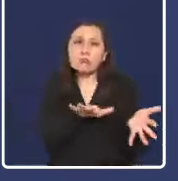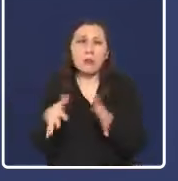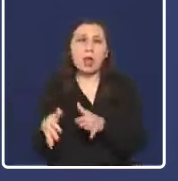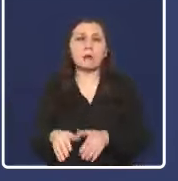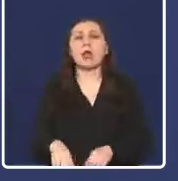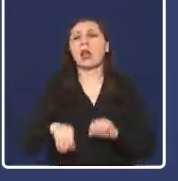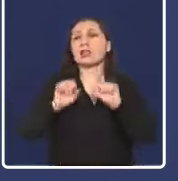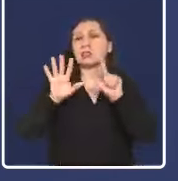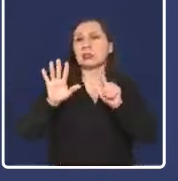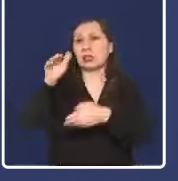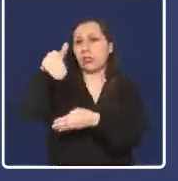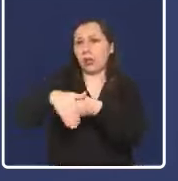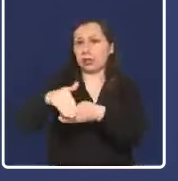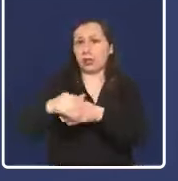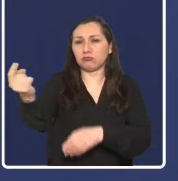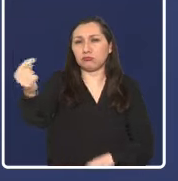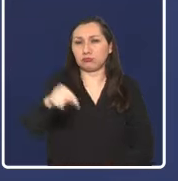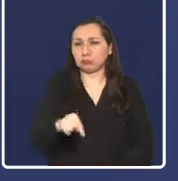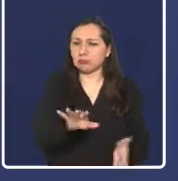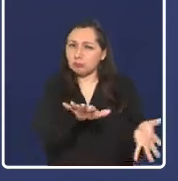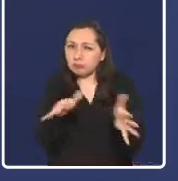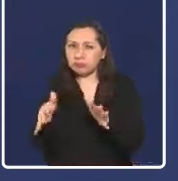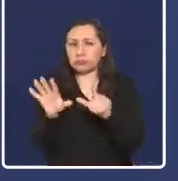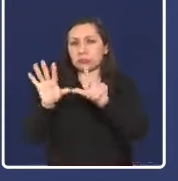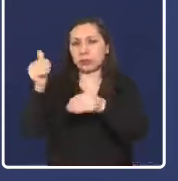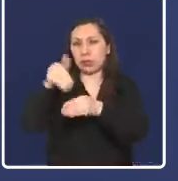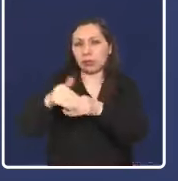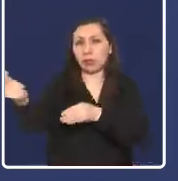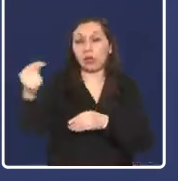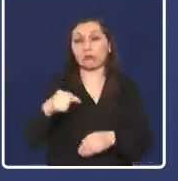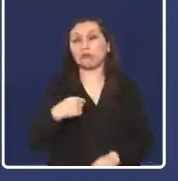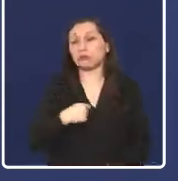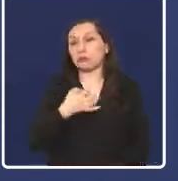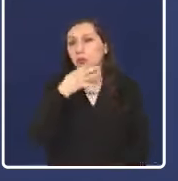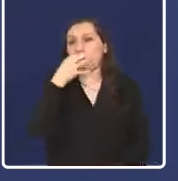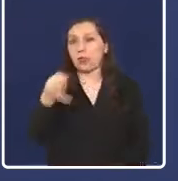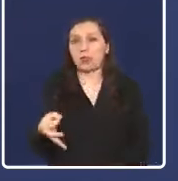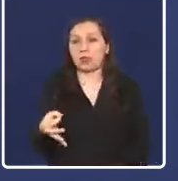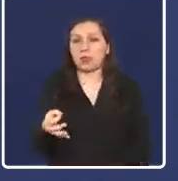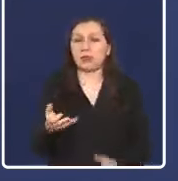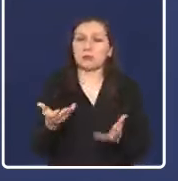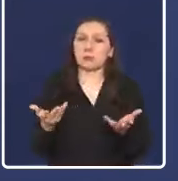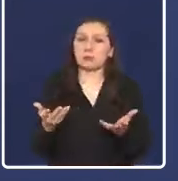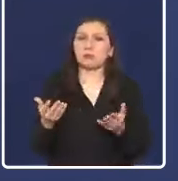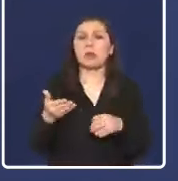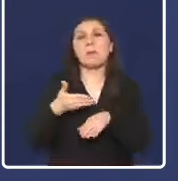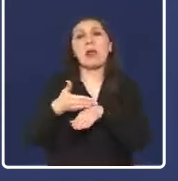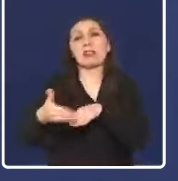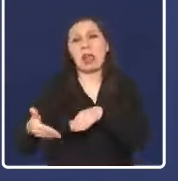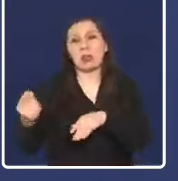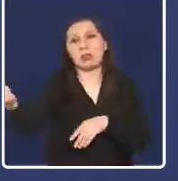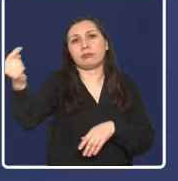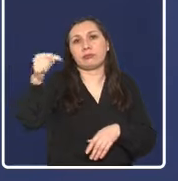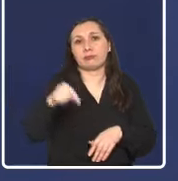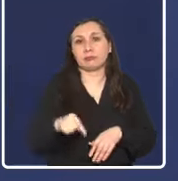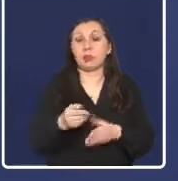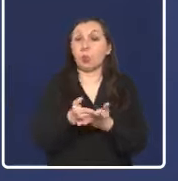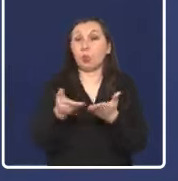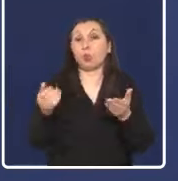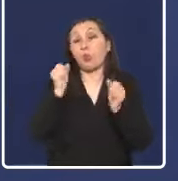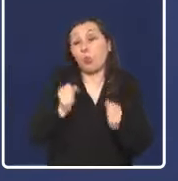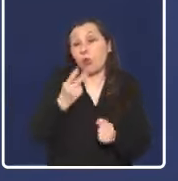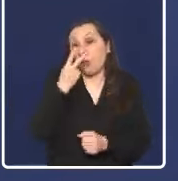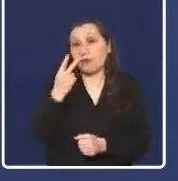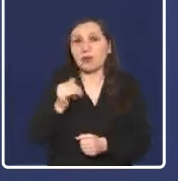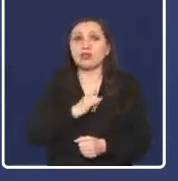de las 19 horas. Cerca de las 19 horas. Yo diría que llegó más tarde de las 19 horas y ahí ustedes podrán